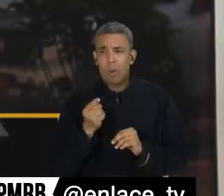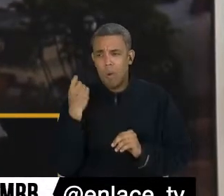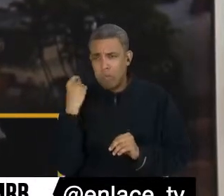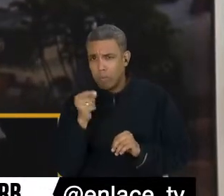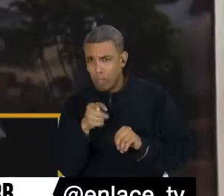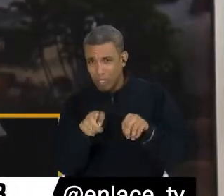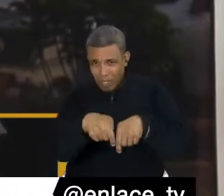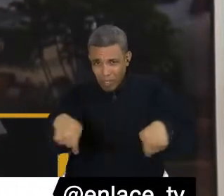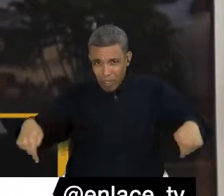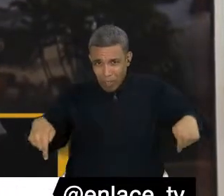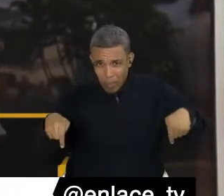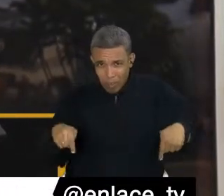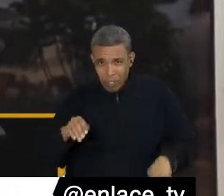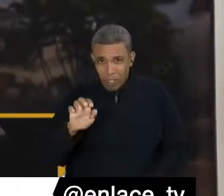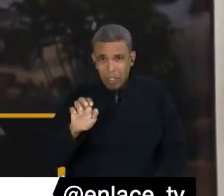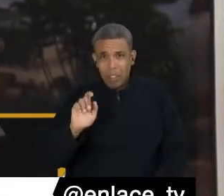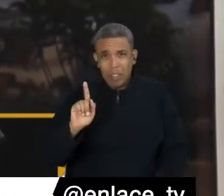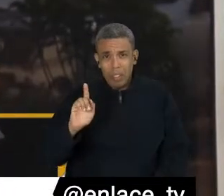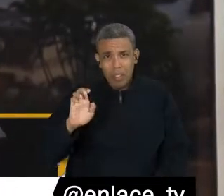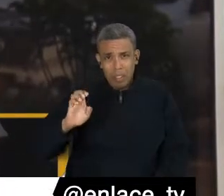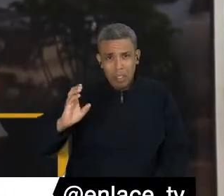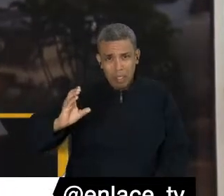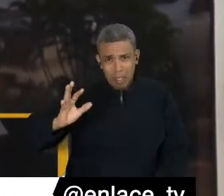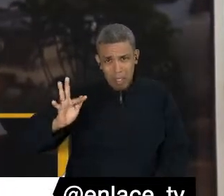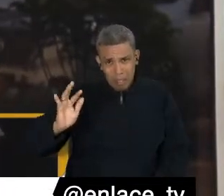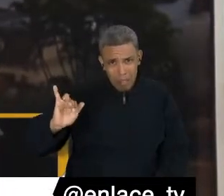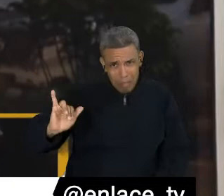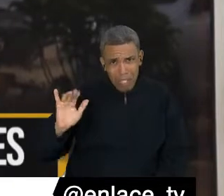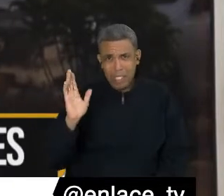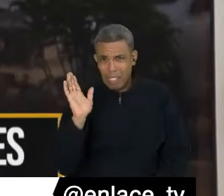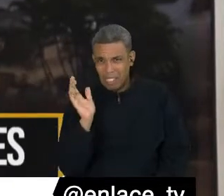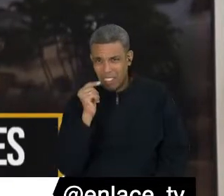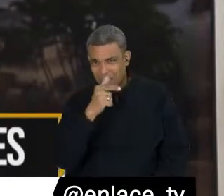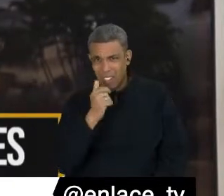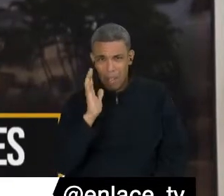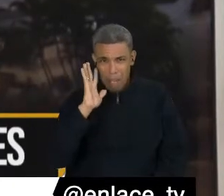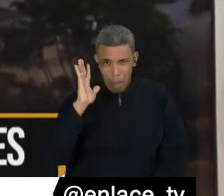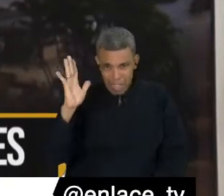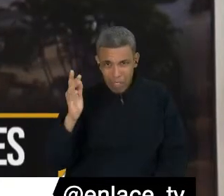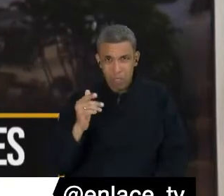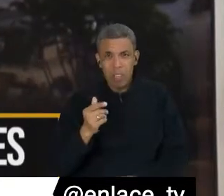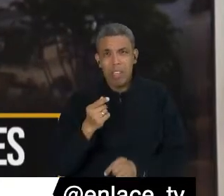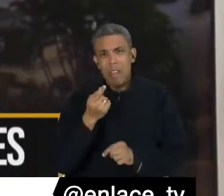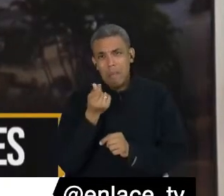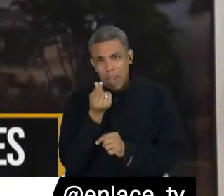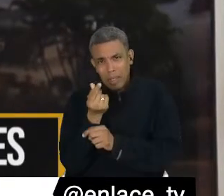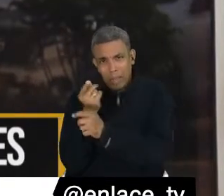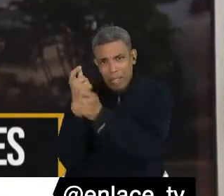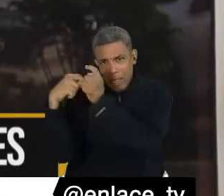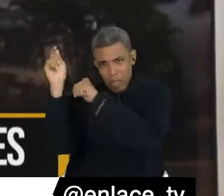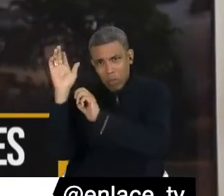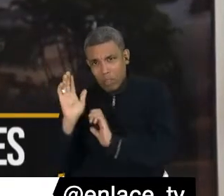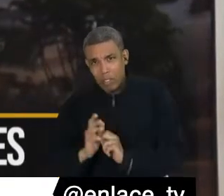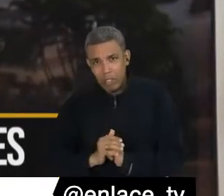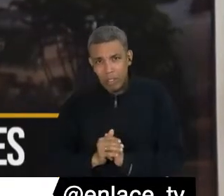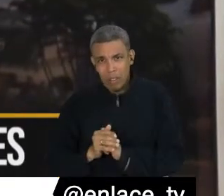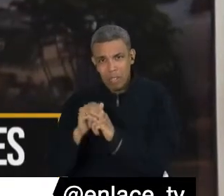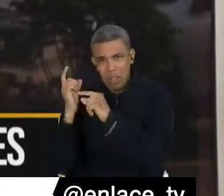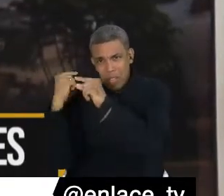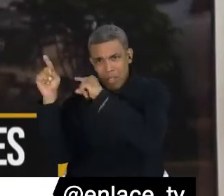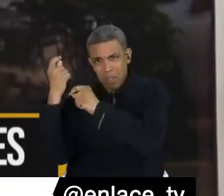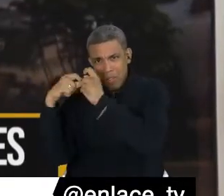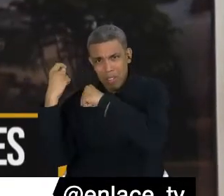atraco, y muchos habitantes. Hace como 5 días también robaron una señora en el sector, en donde fueron disfrazados